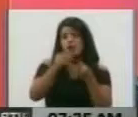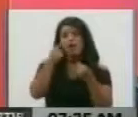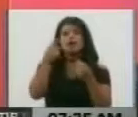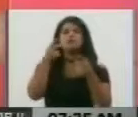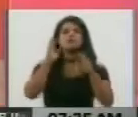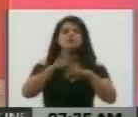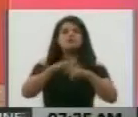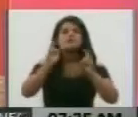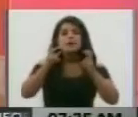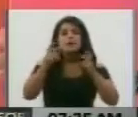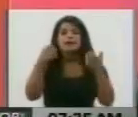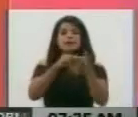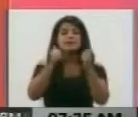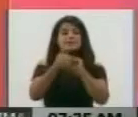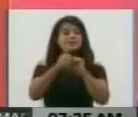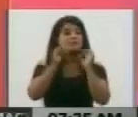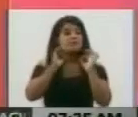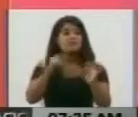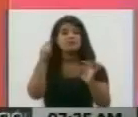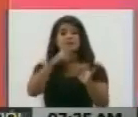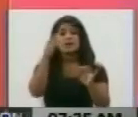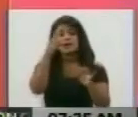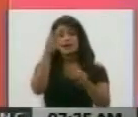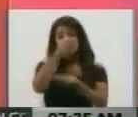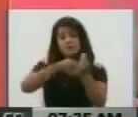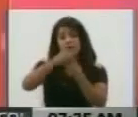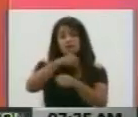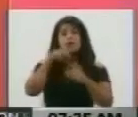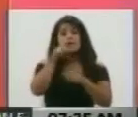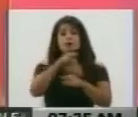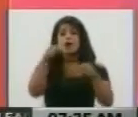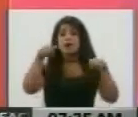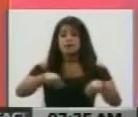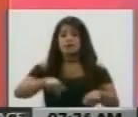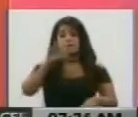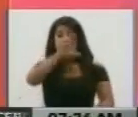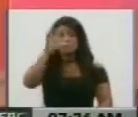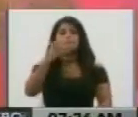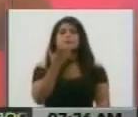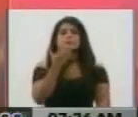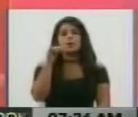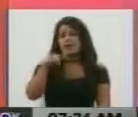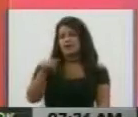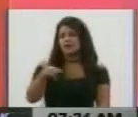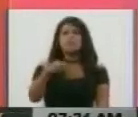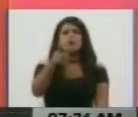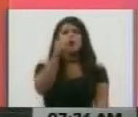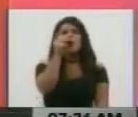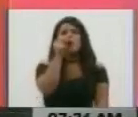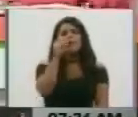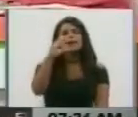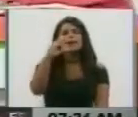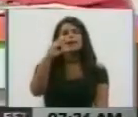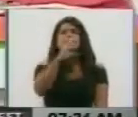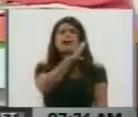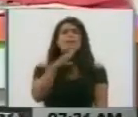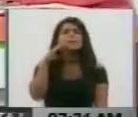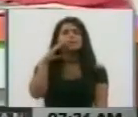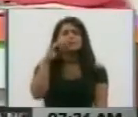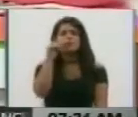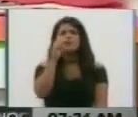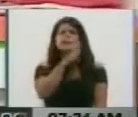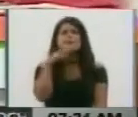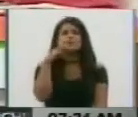crisis estructural del capitalismo que tiene expresión en nuestros países. Mira, aquí hasta el señor Capriles llegó a decir,